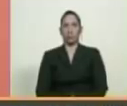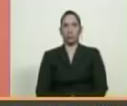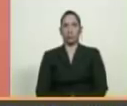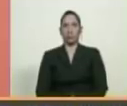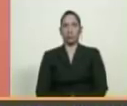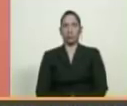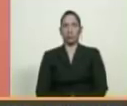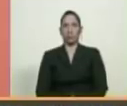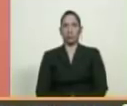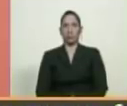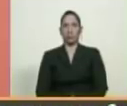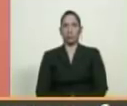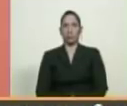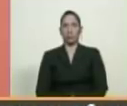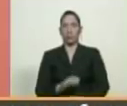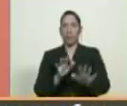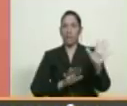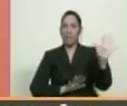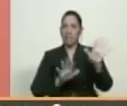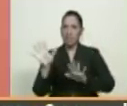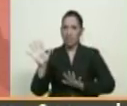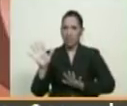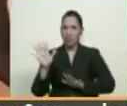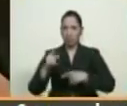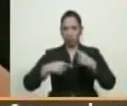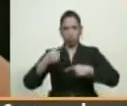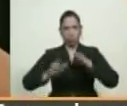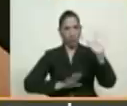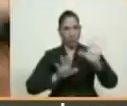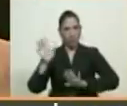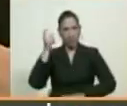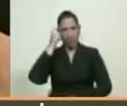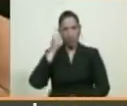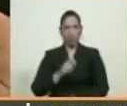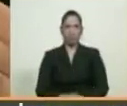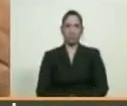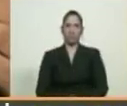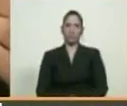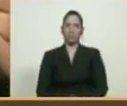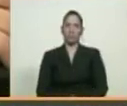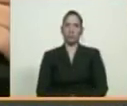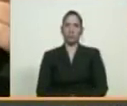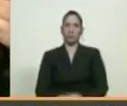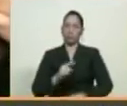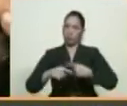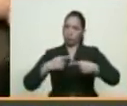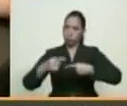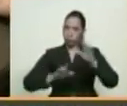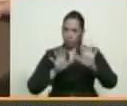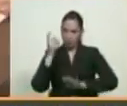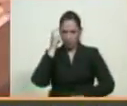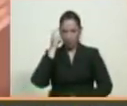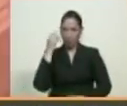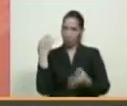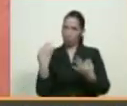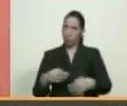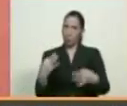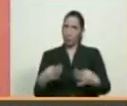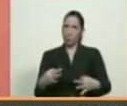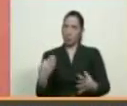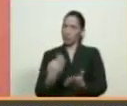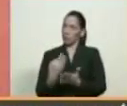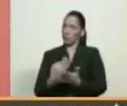de ciclos quincenales. Se distribuirá como de manera normal, natural. Resultan cancelados los